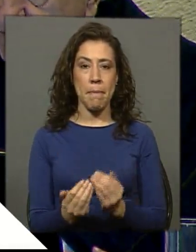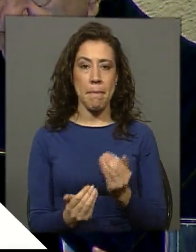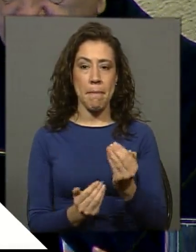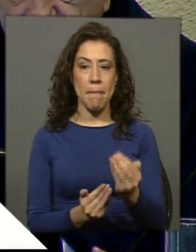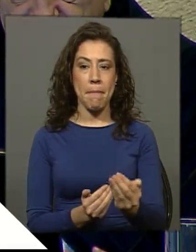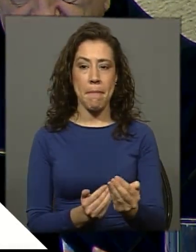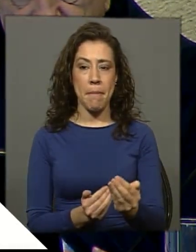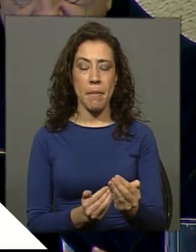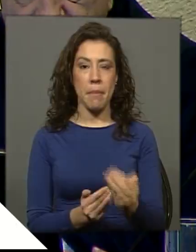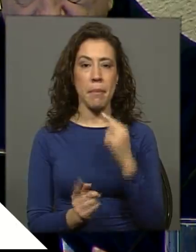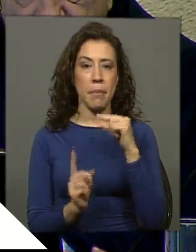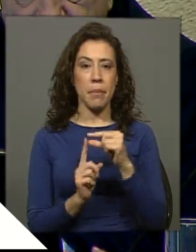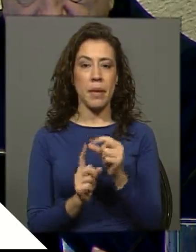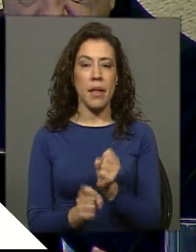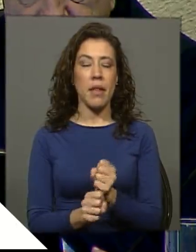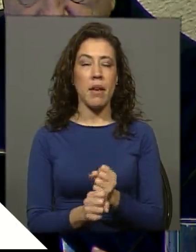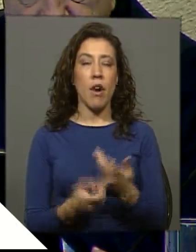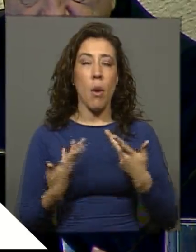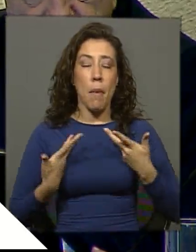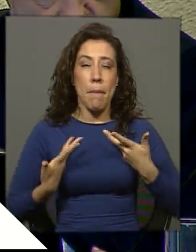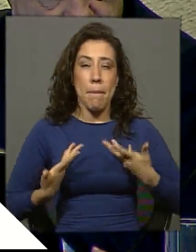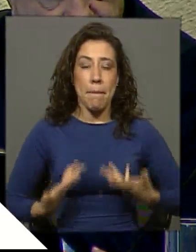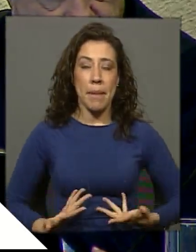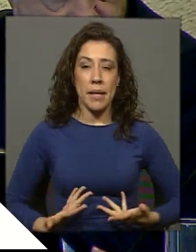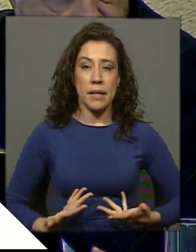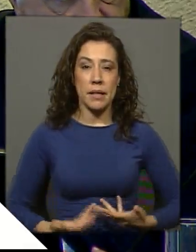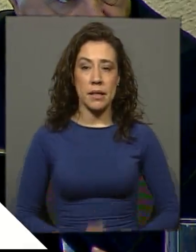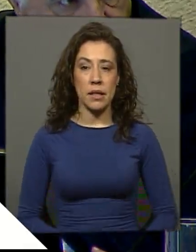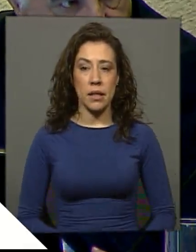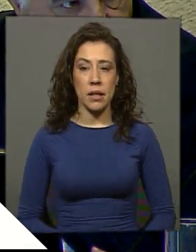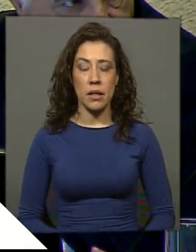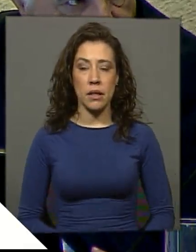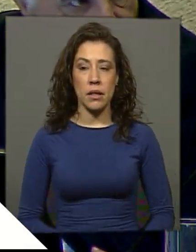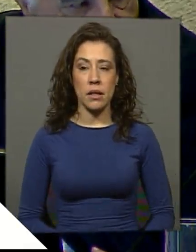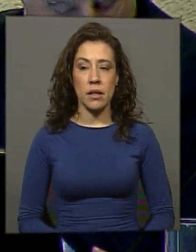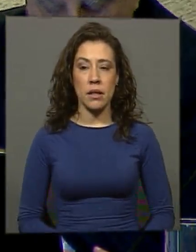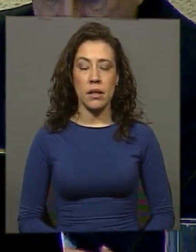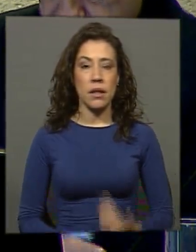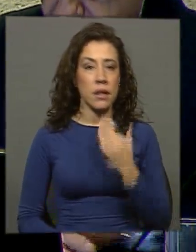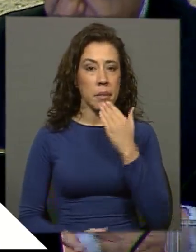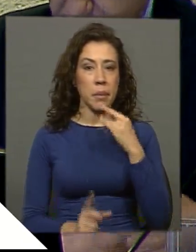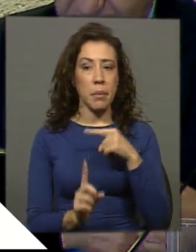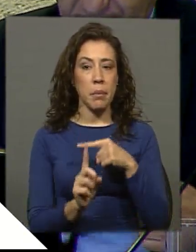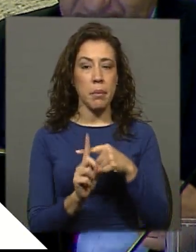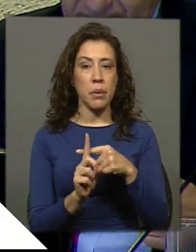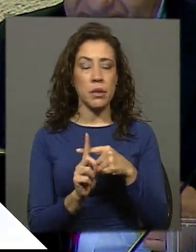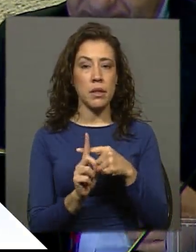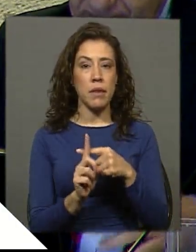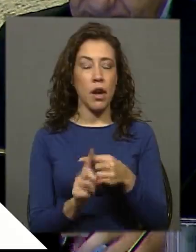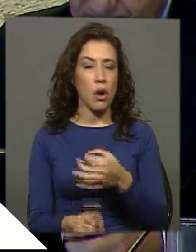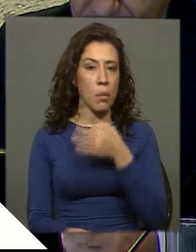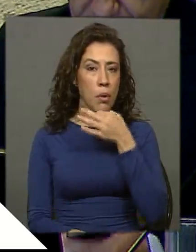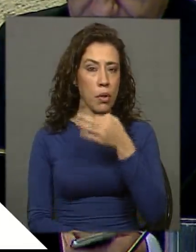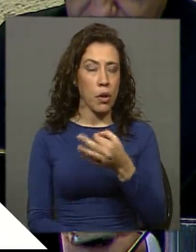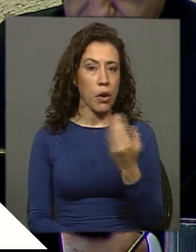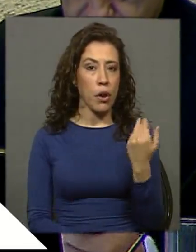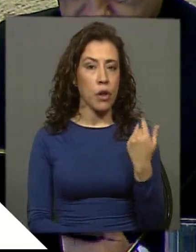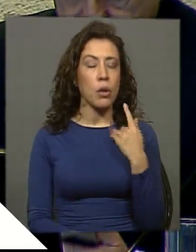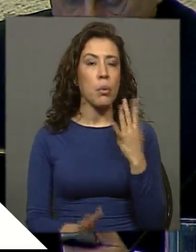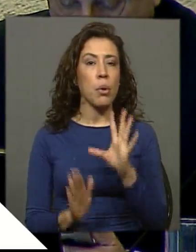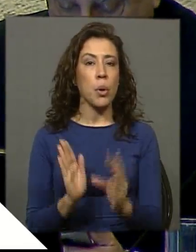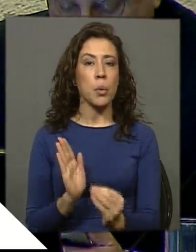del concepto de trabajo pesado y son también positivas como alguien lo decía aquí porque